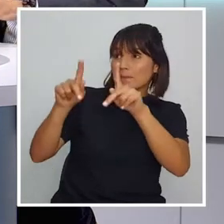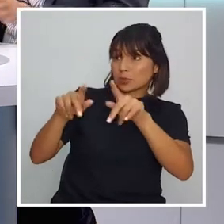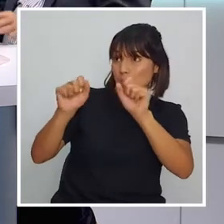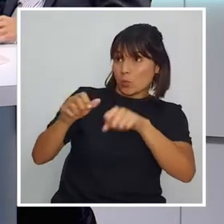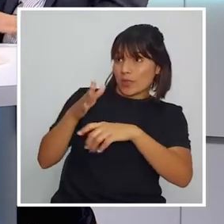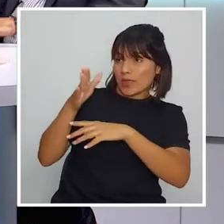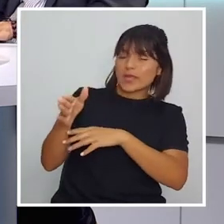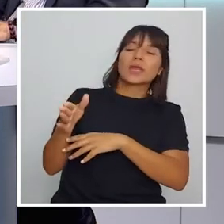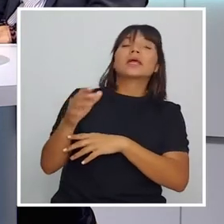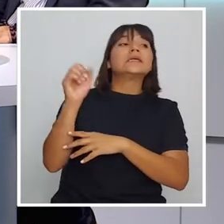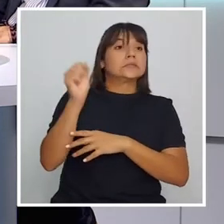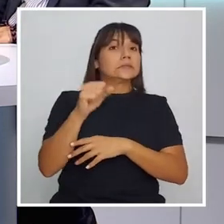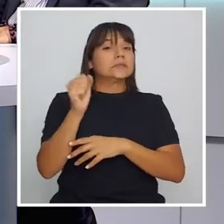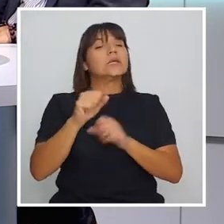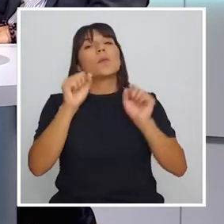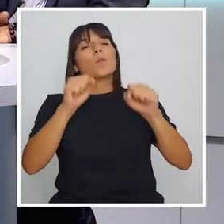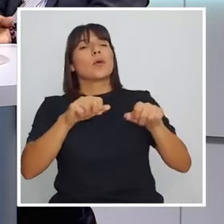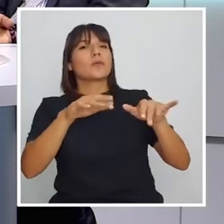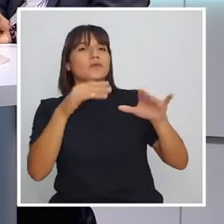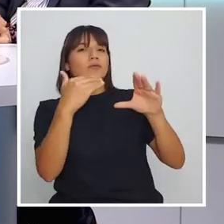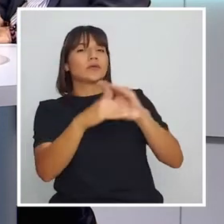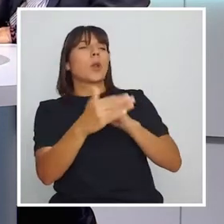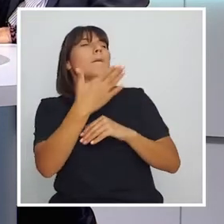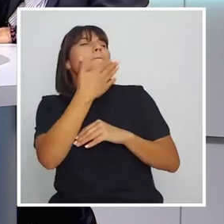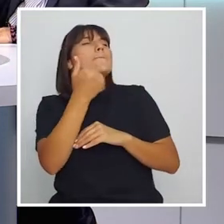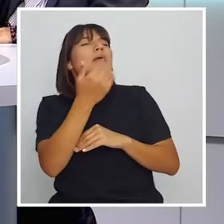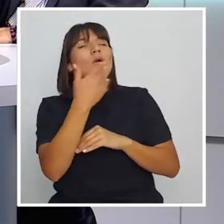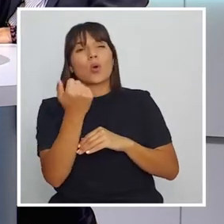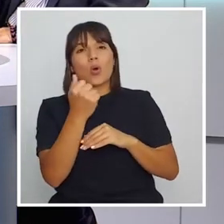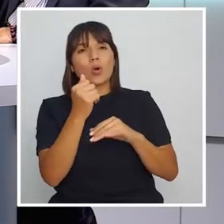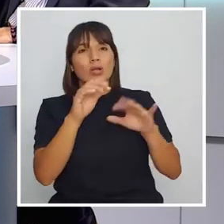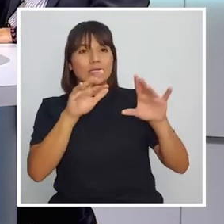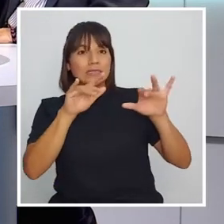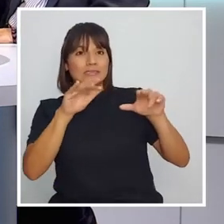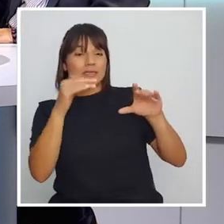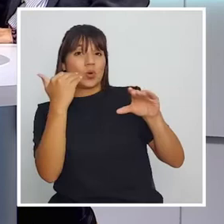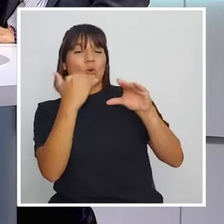escribir. Lo más eficiente es que nos escriban al correo electrónico